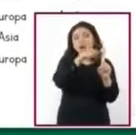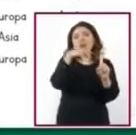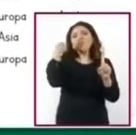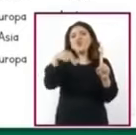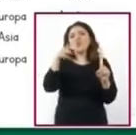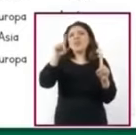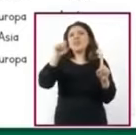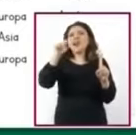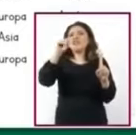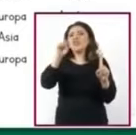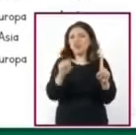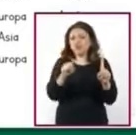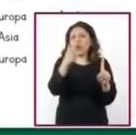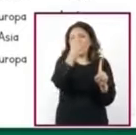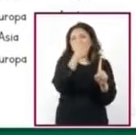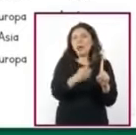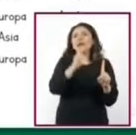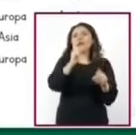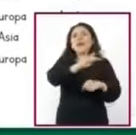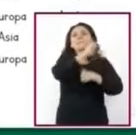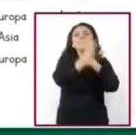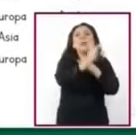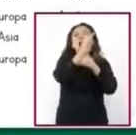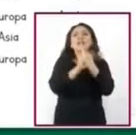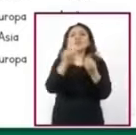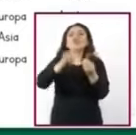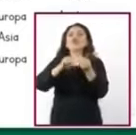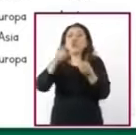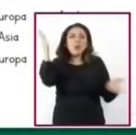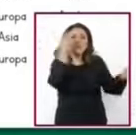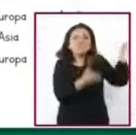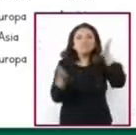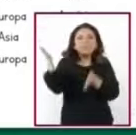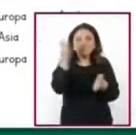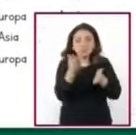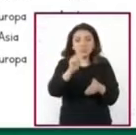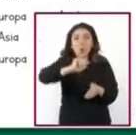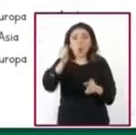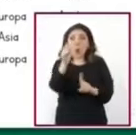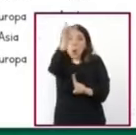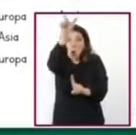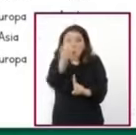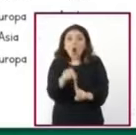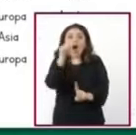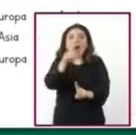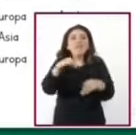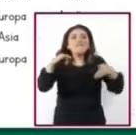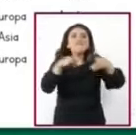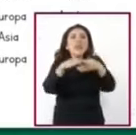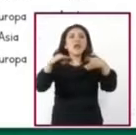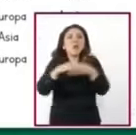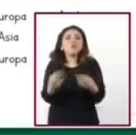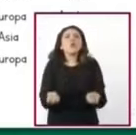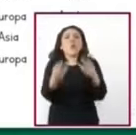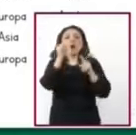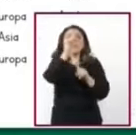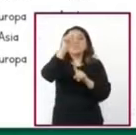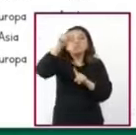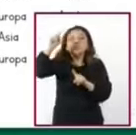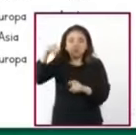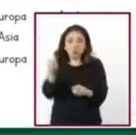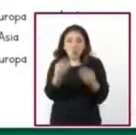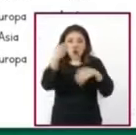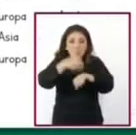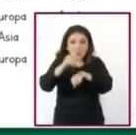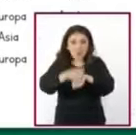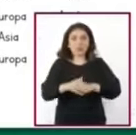escriben los datos, en este caso, los continentes, y otra donde se escriben las frecuencias